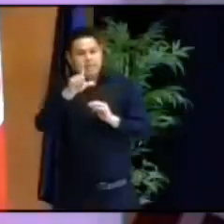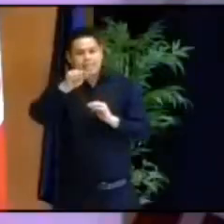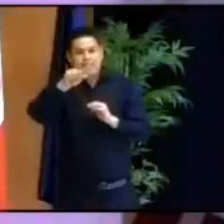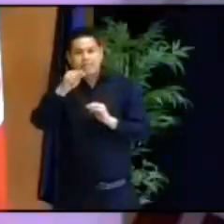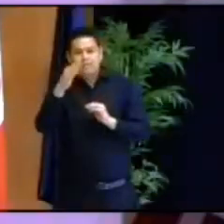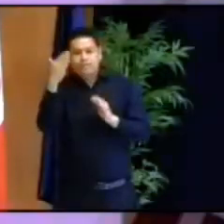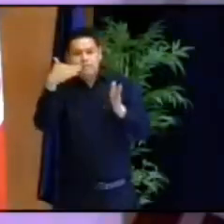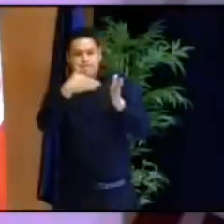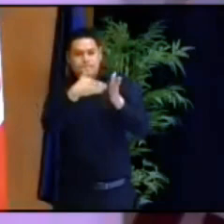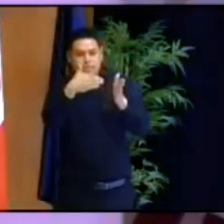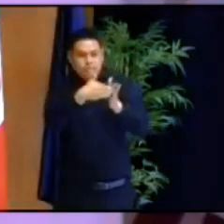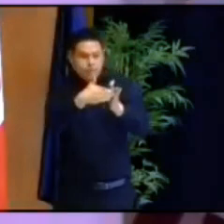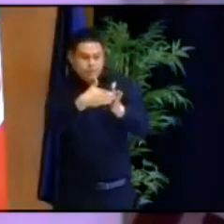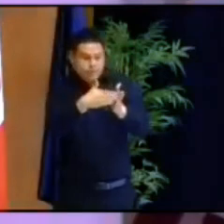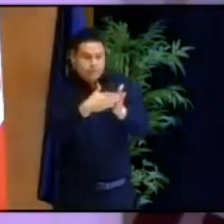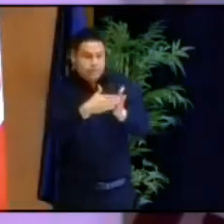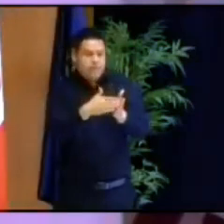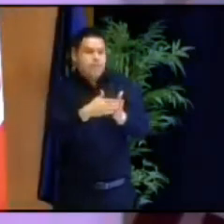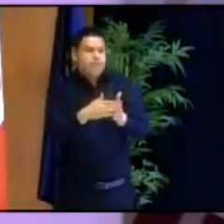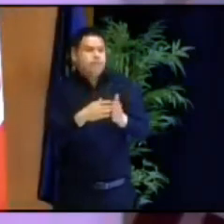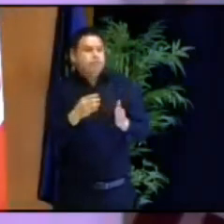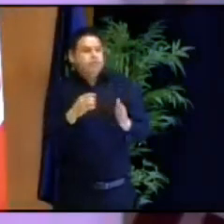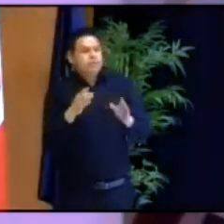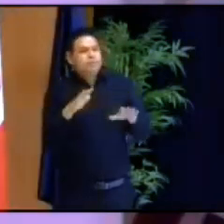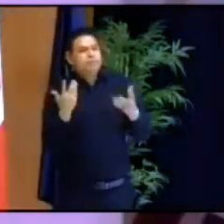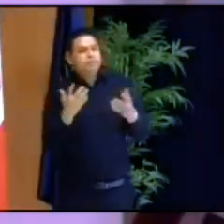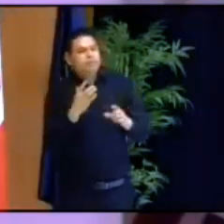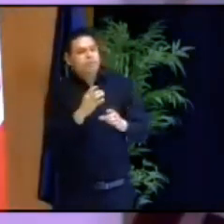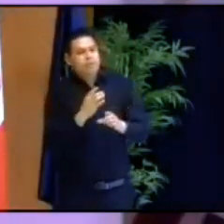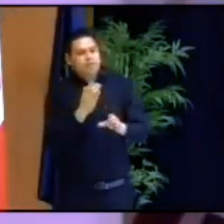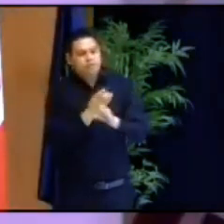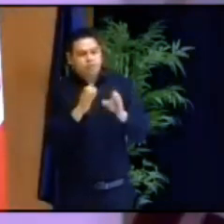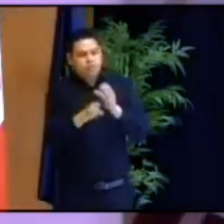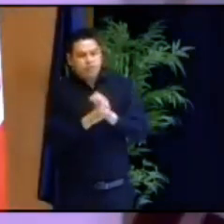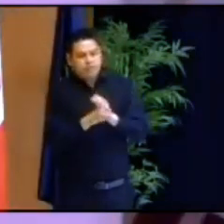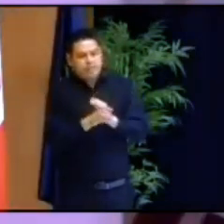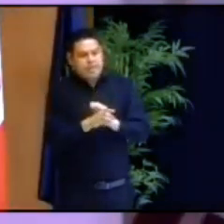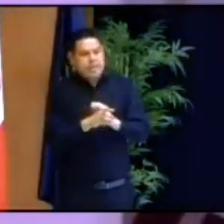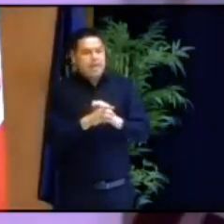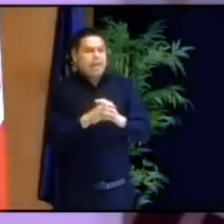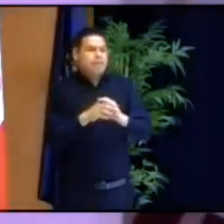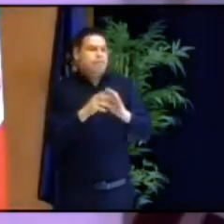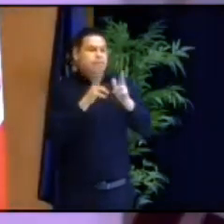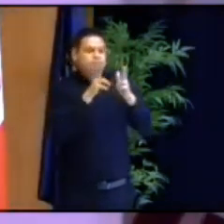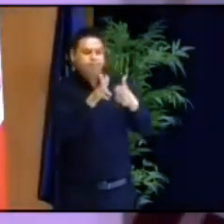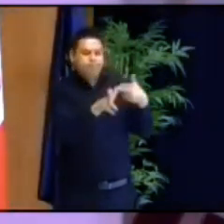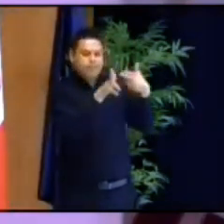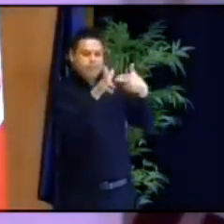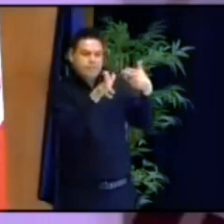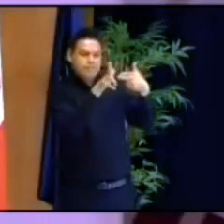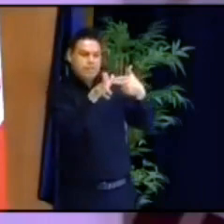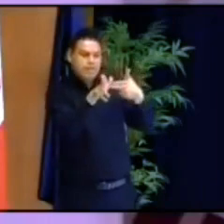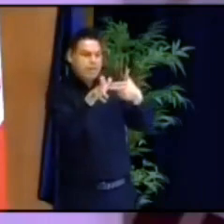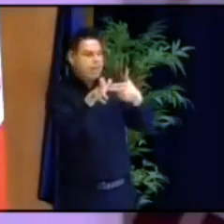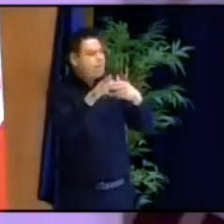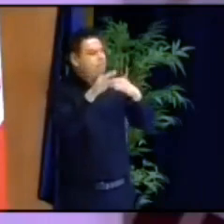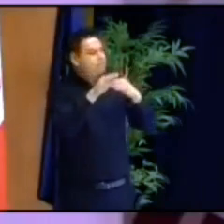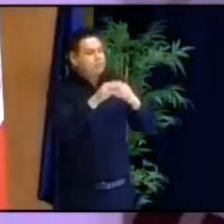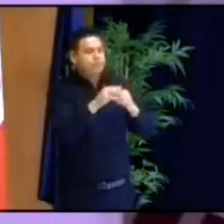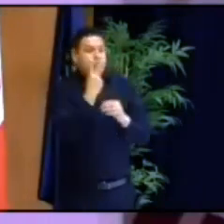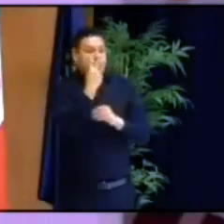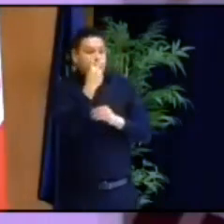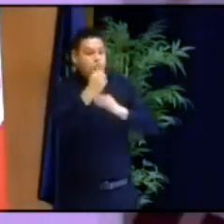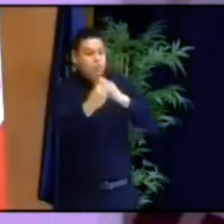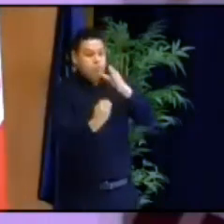de pesos. Estamos modernizando el metro de la Ciudad de México y quizá lo que les interese son 2